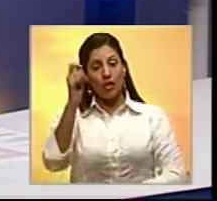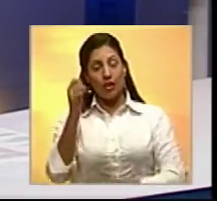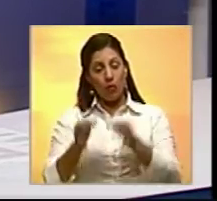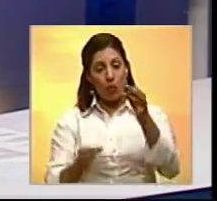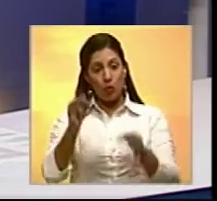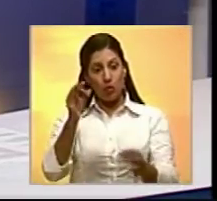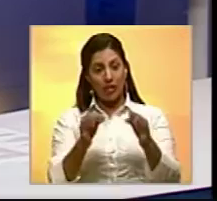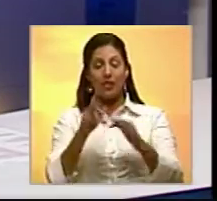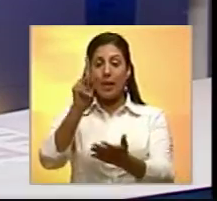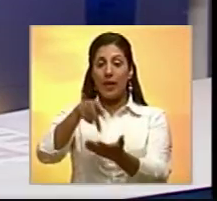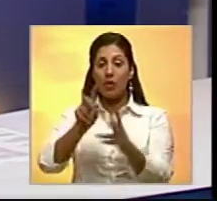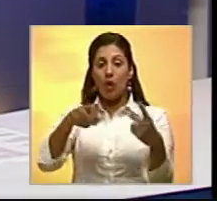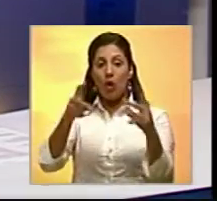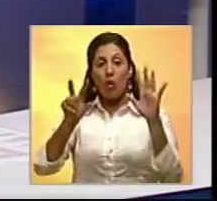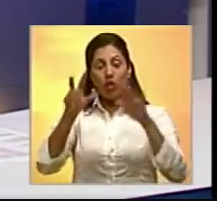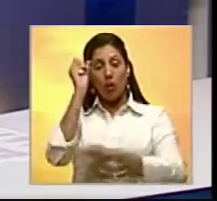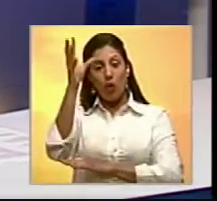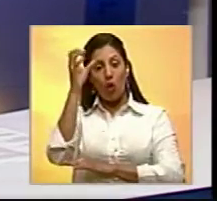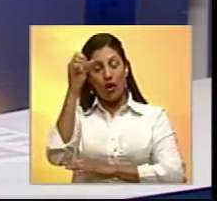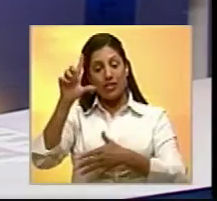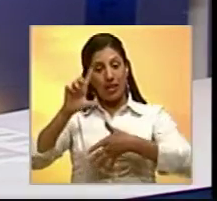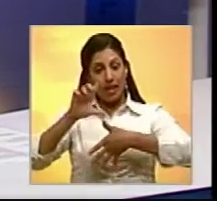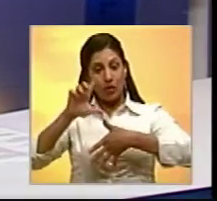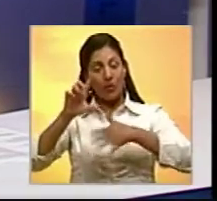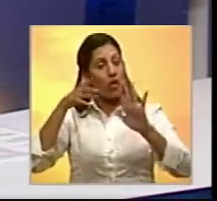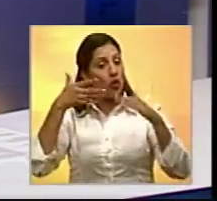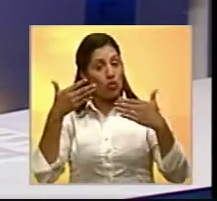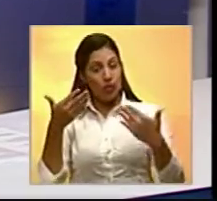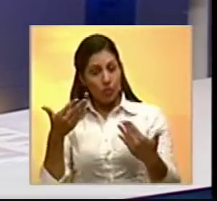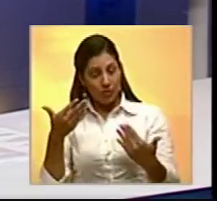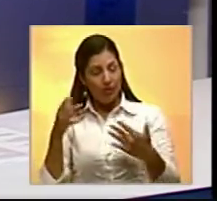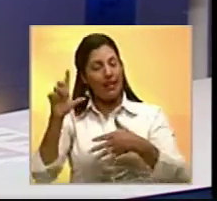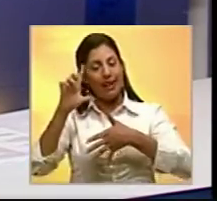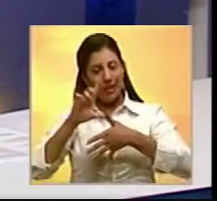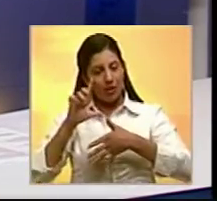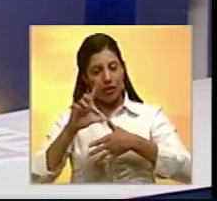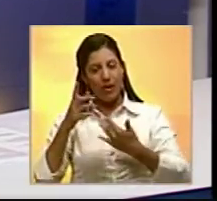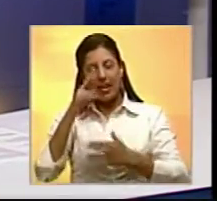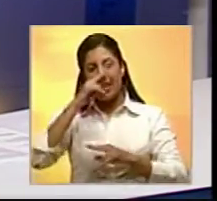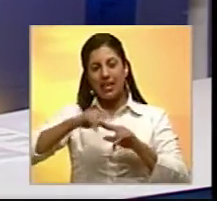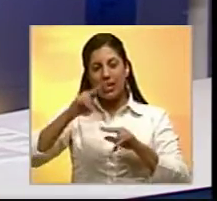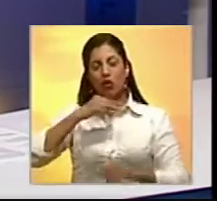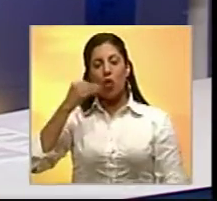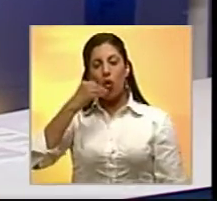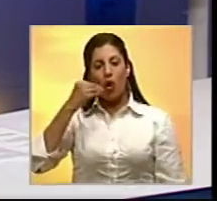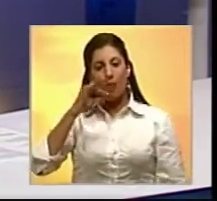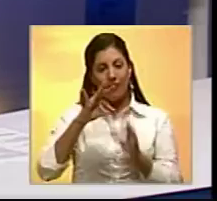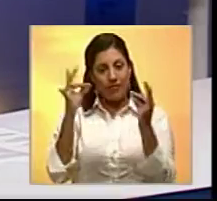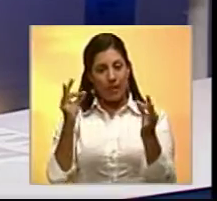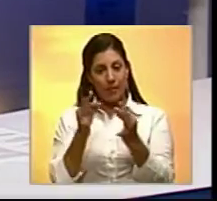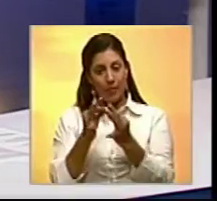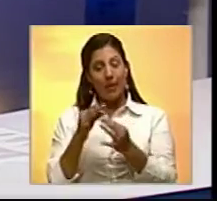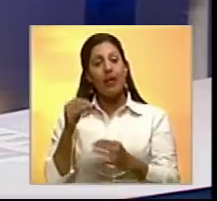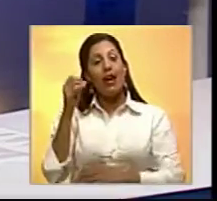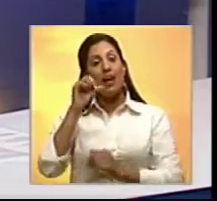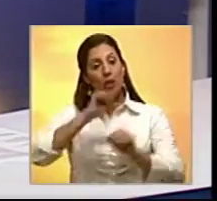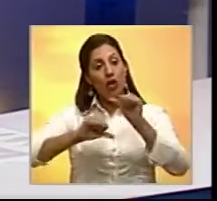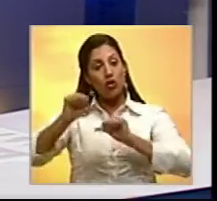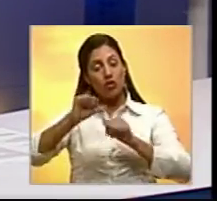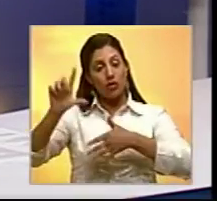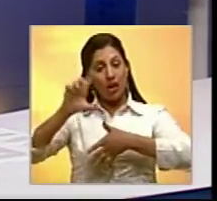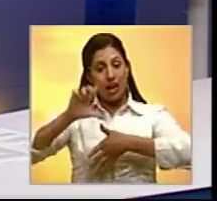de Justicia participó en el 8º Congreso Latinoamericano de Niñez, Adolescencia y Familia de la